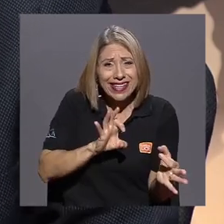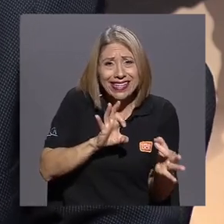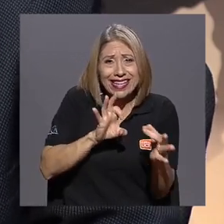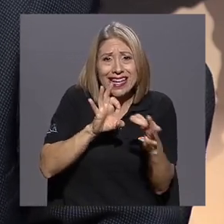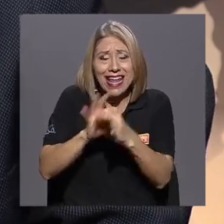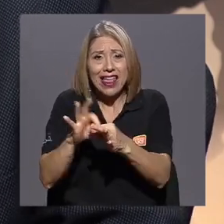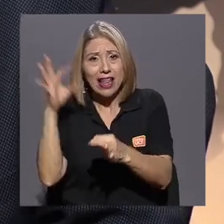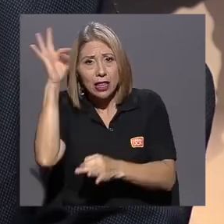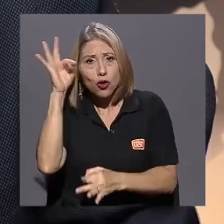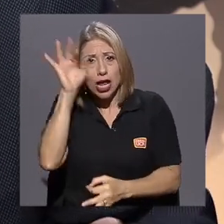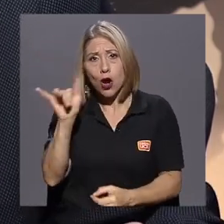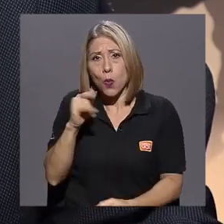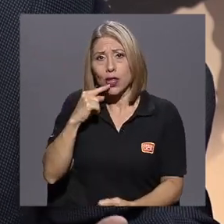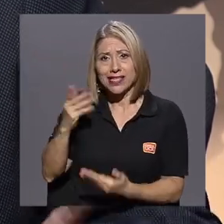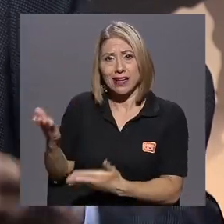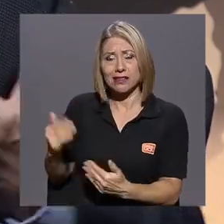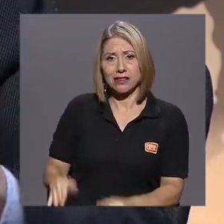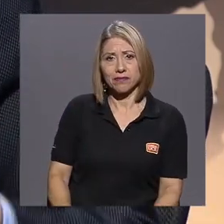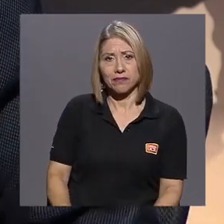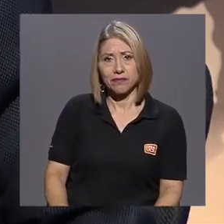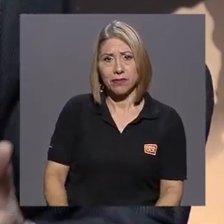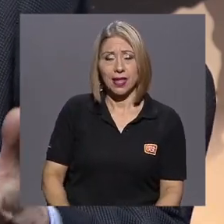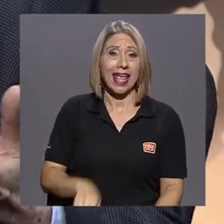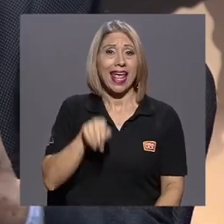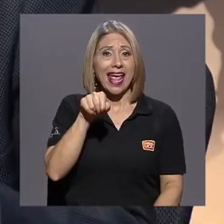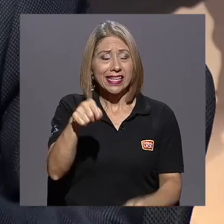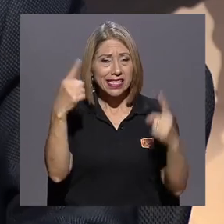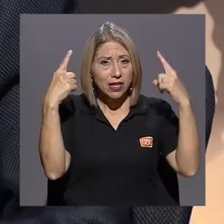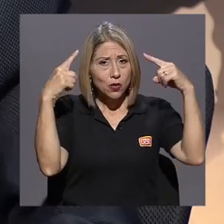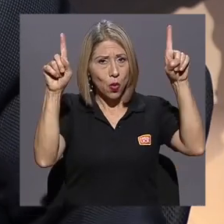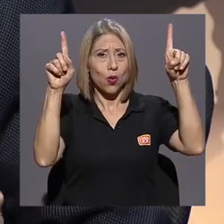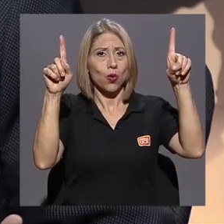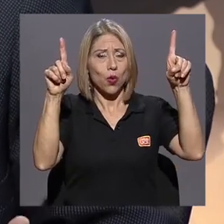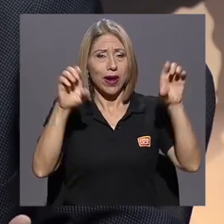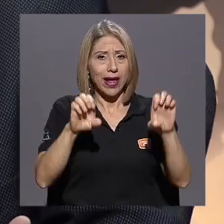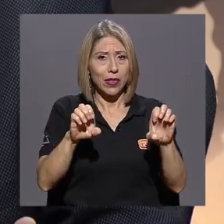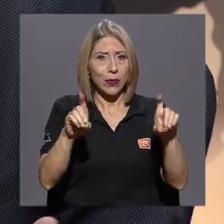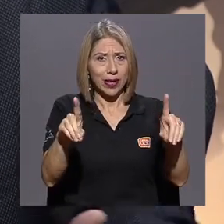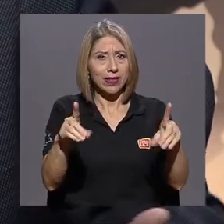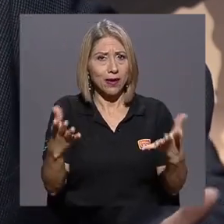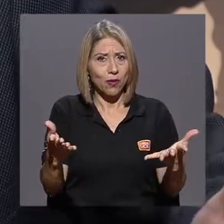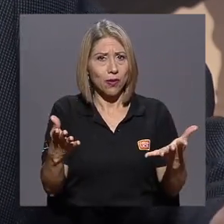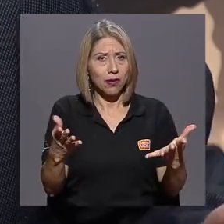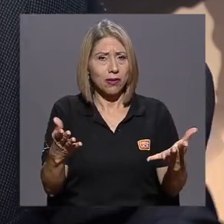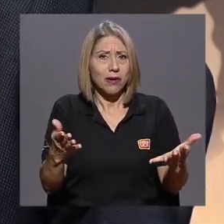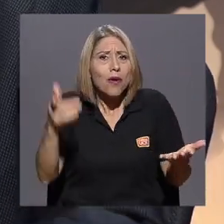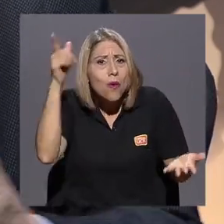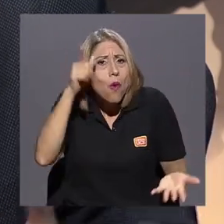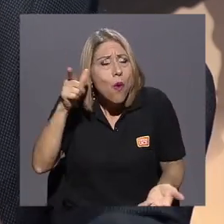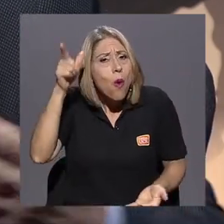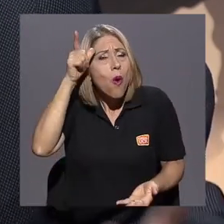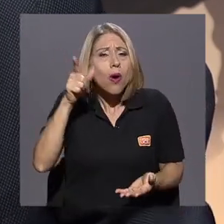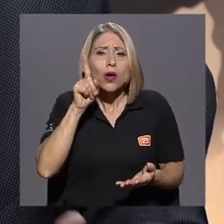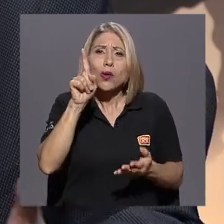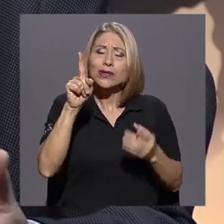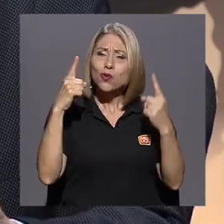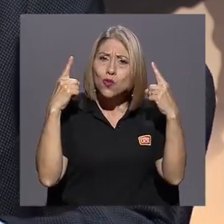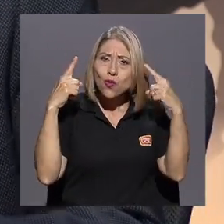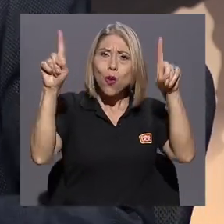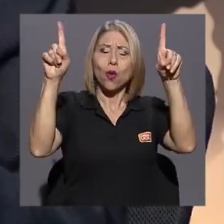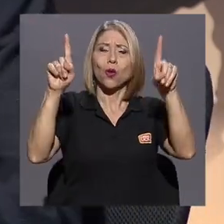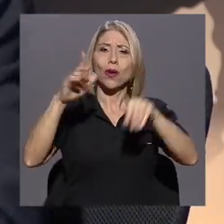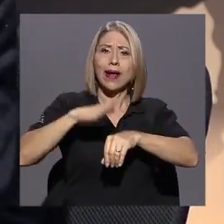ligada a la teoría. Bueno, ese logro, que es el logro educativo, desde luego que es un logro que ha